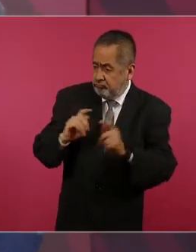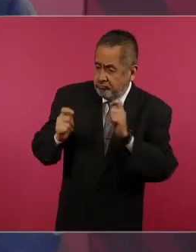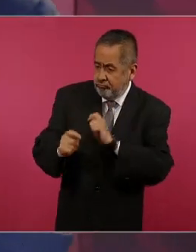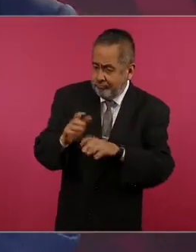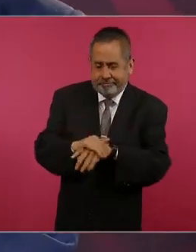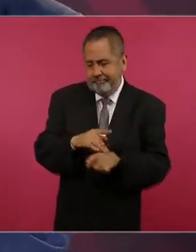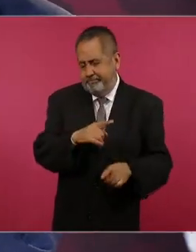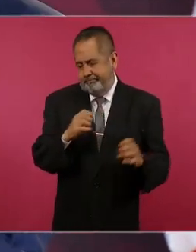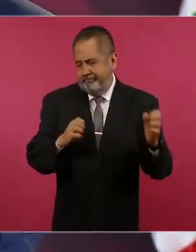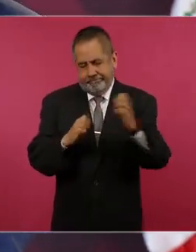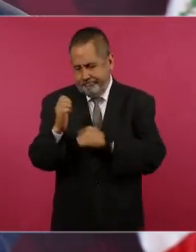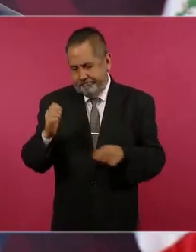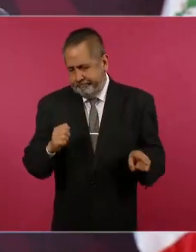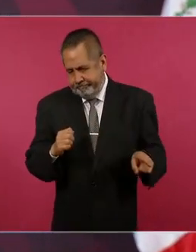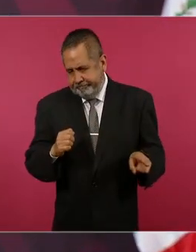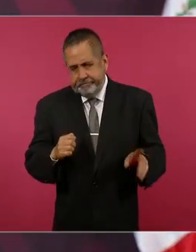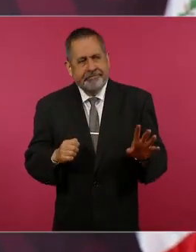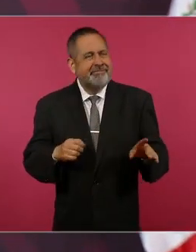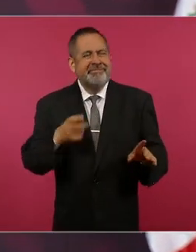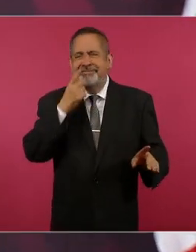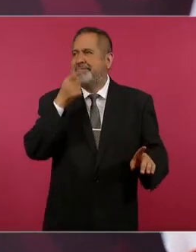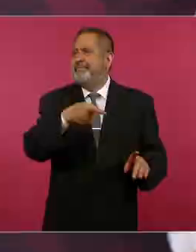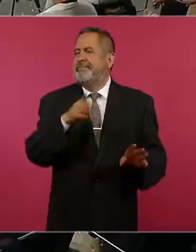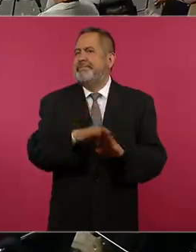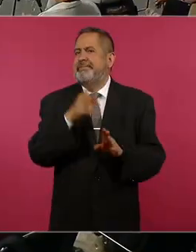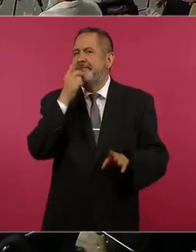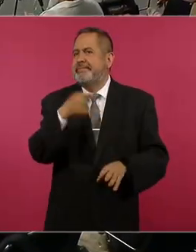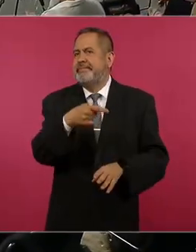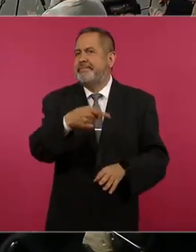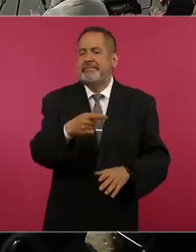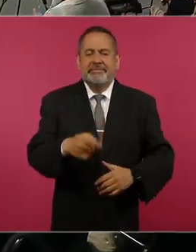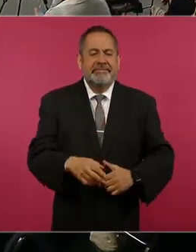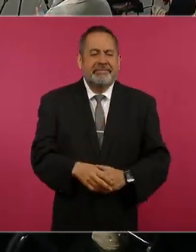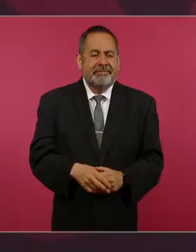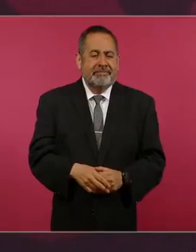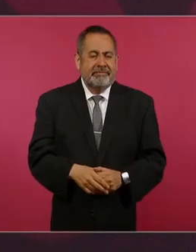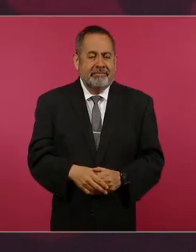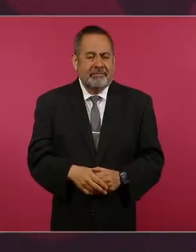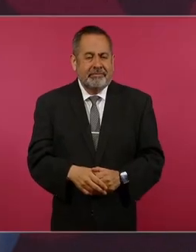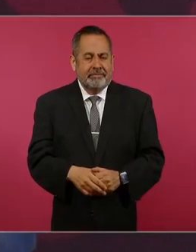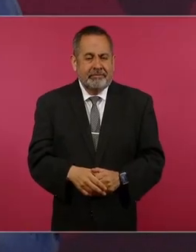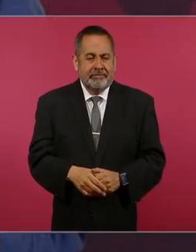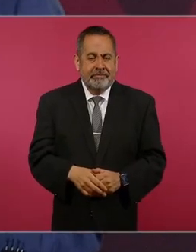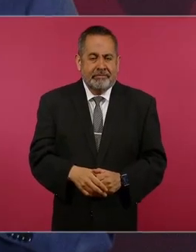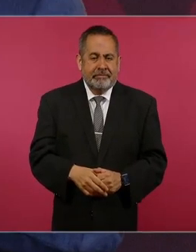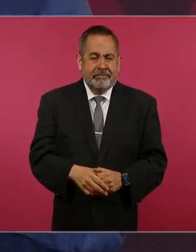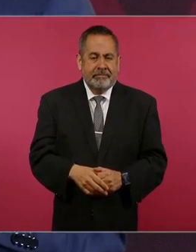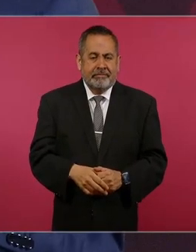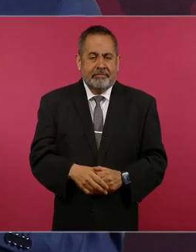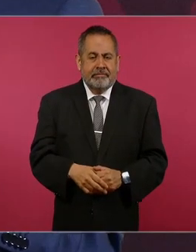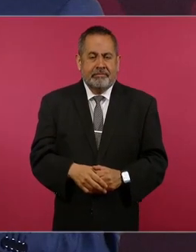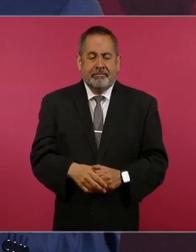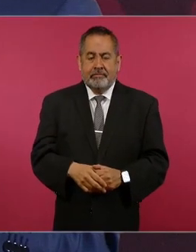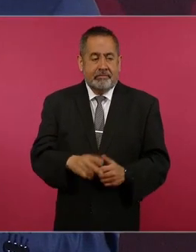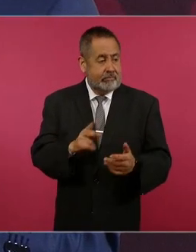que regresen a huevos robaban,